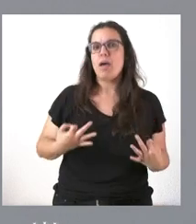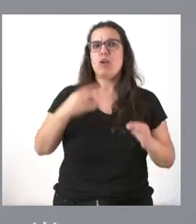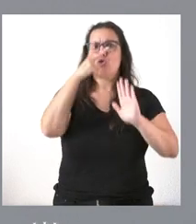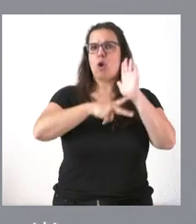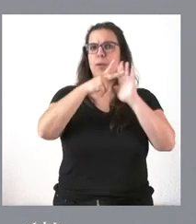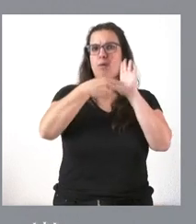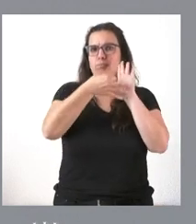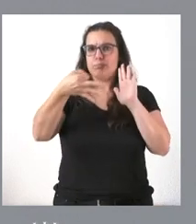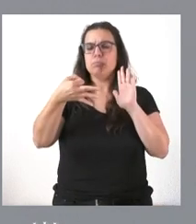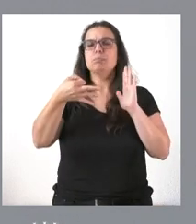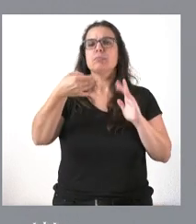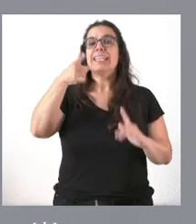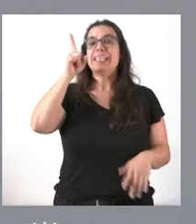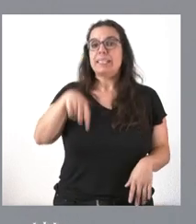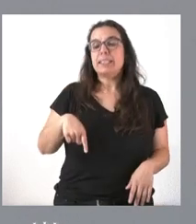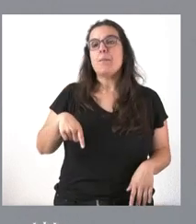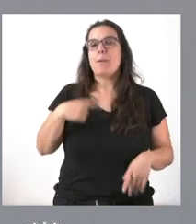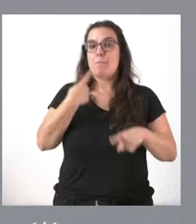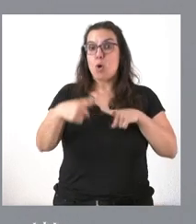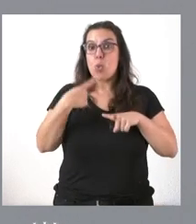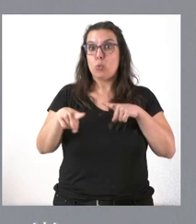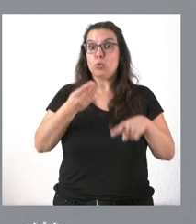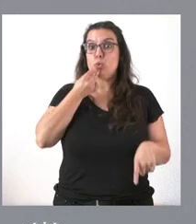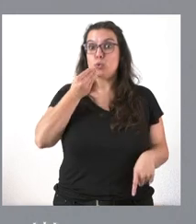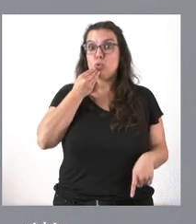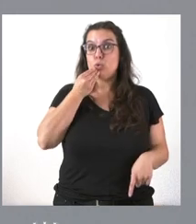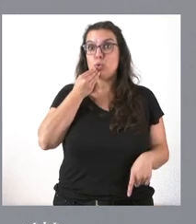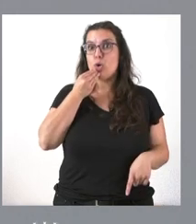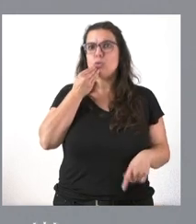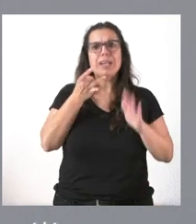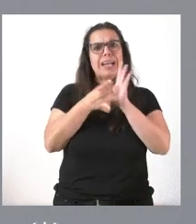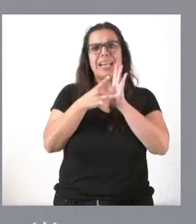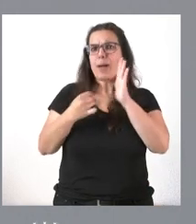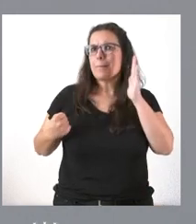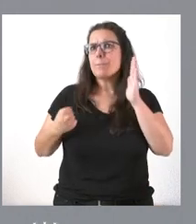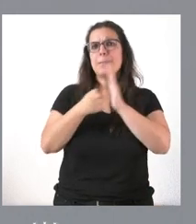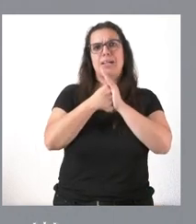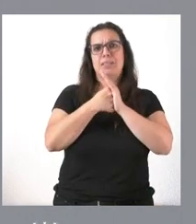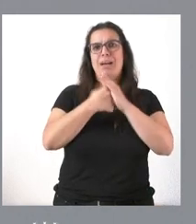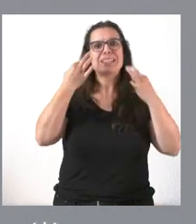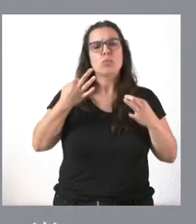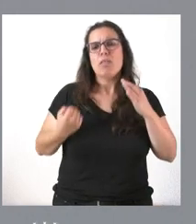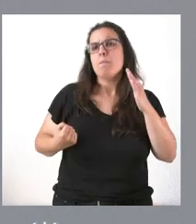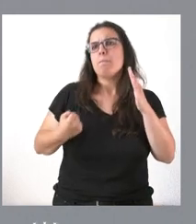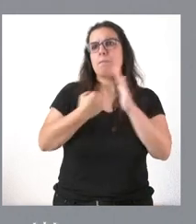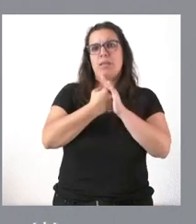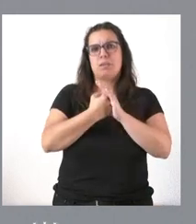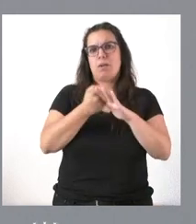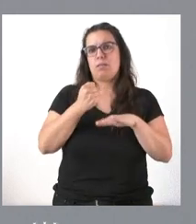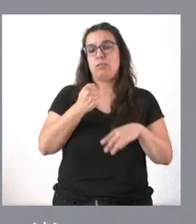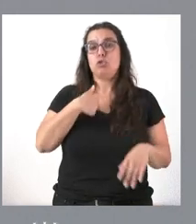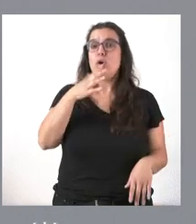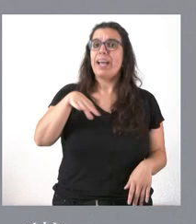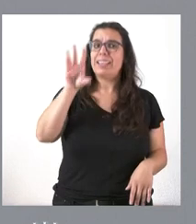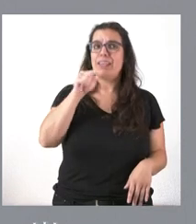y basado también en productos como hacen ellos de la máxima calidad y de la máxima seguridad alimentaria Yo entiendo